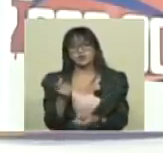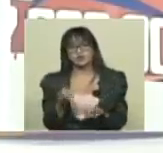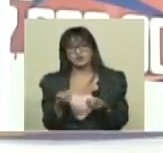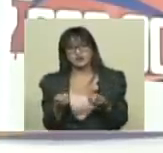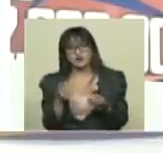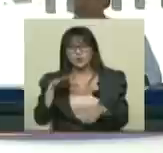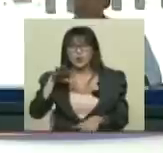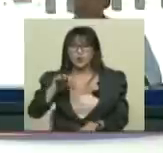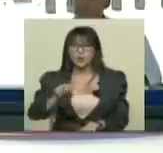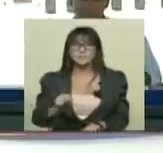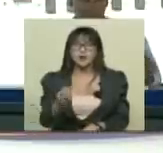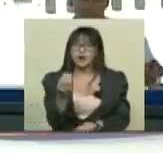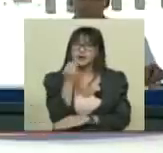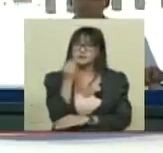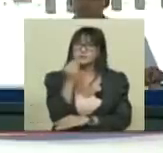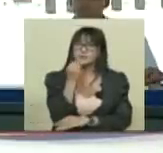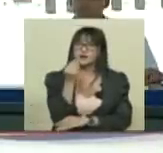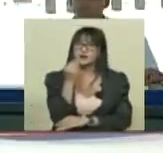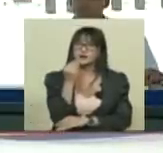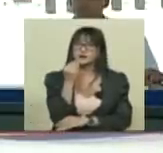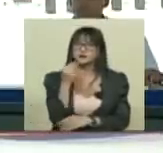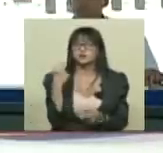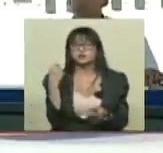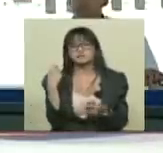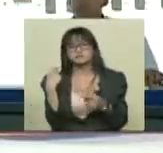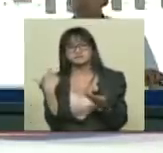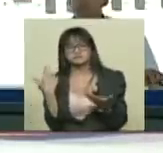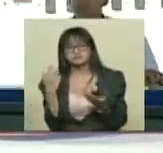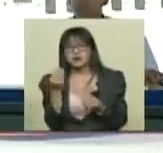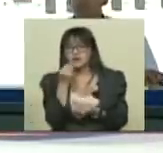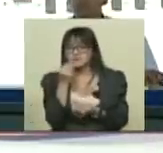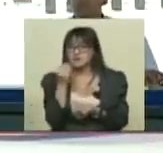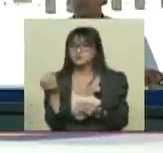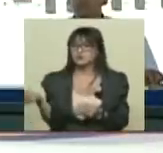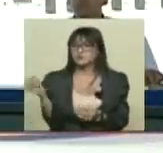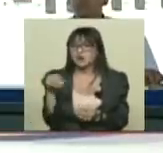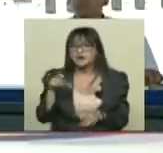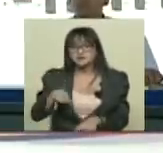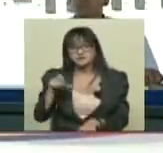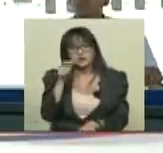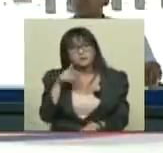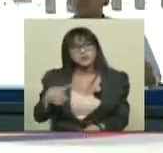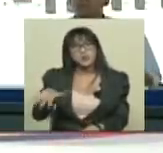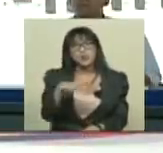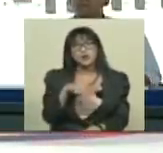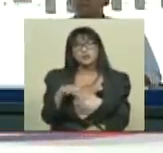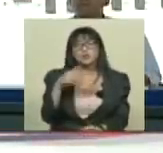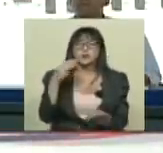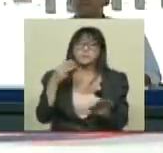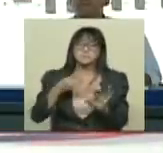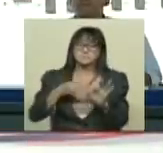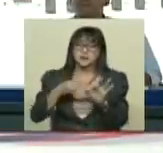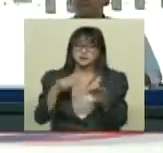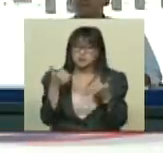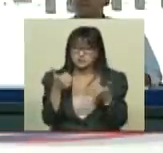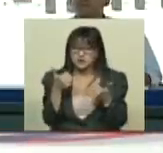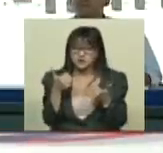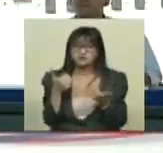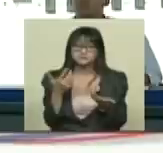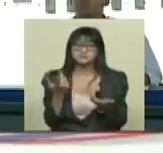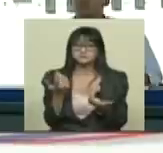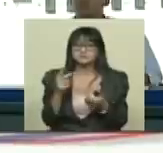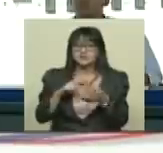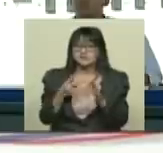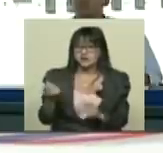el dinero para comprar los alimentos y los insumos de alimentos complementarios. Si al Petro le va bien, tenemos el dinero